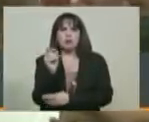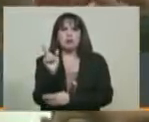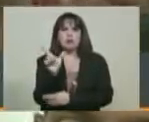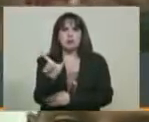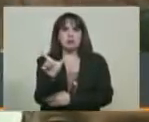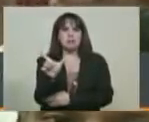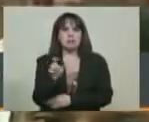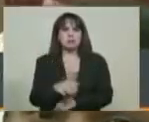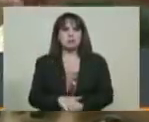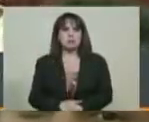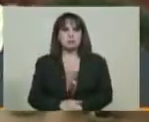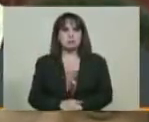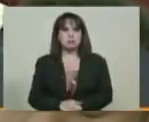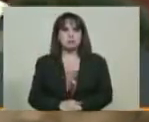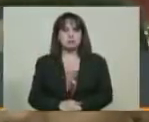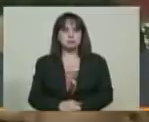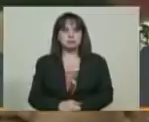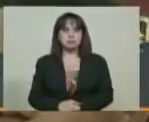dicen que